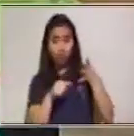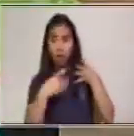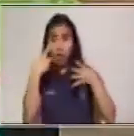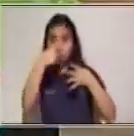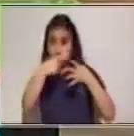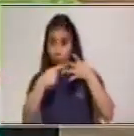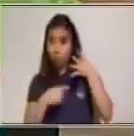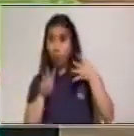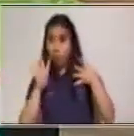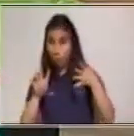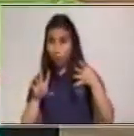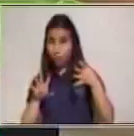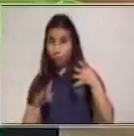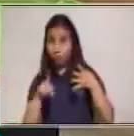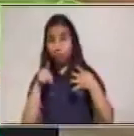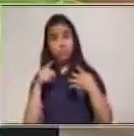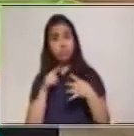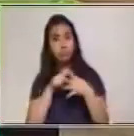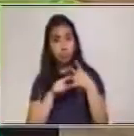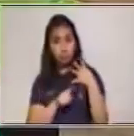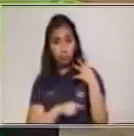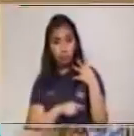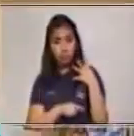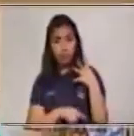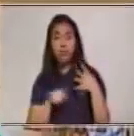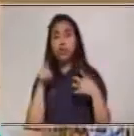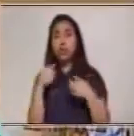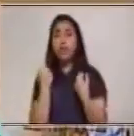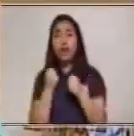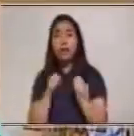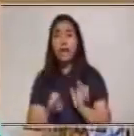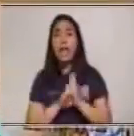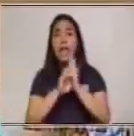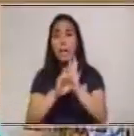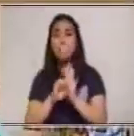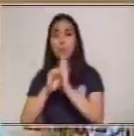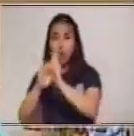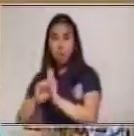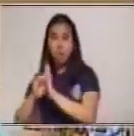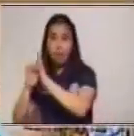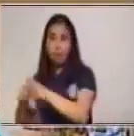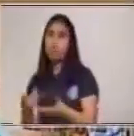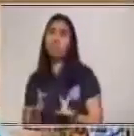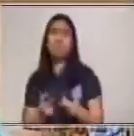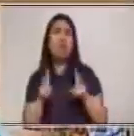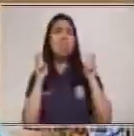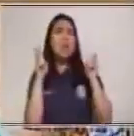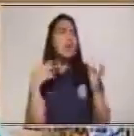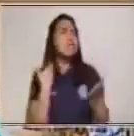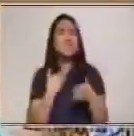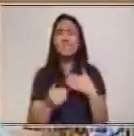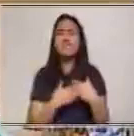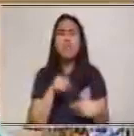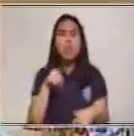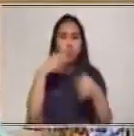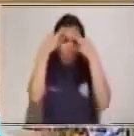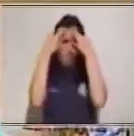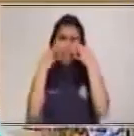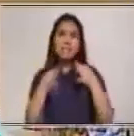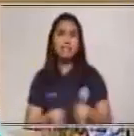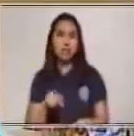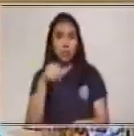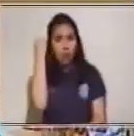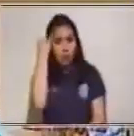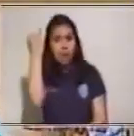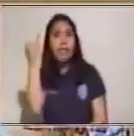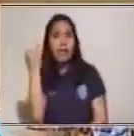temas que has trabajado. Puedes elaborar un ejemplo de cada uno. Esos los vas a elaborar en tu cuaderno o en tu hoja